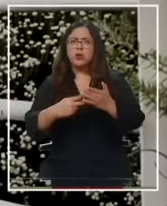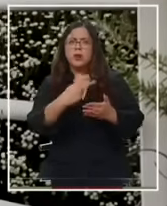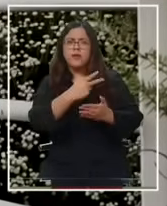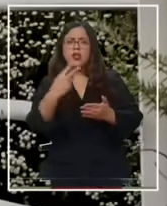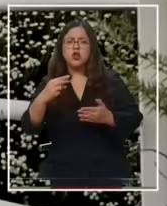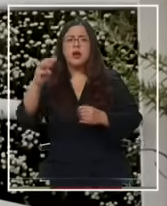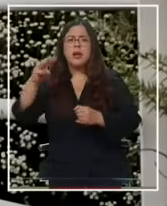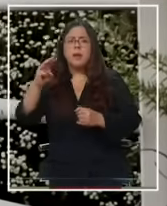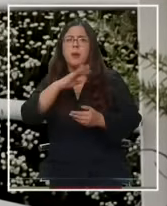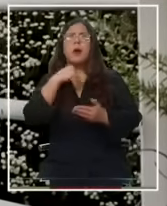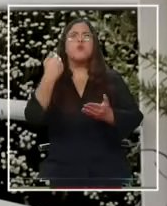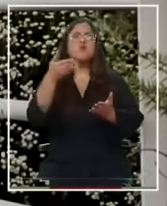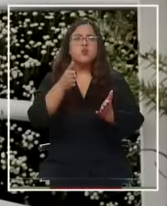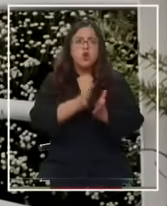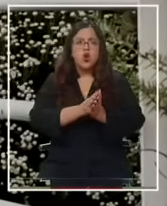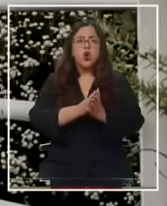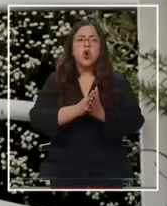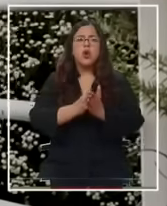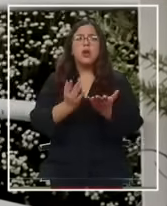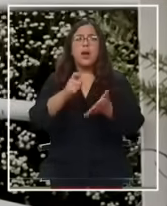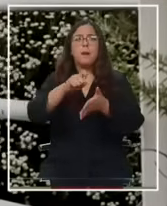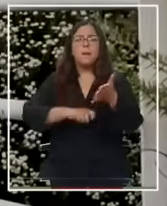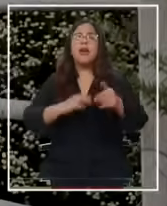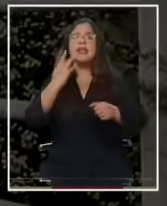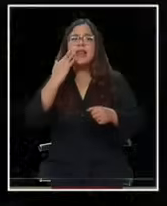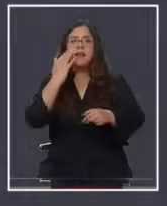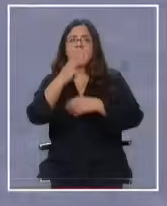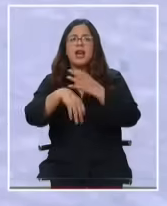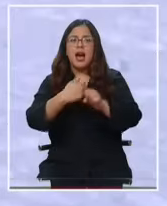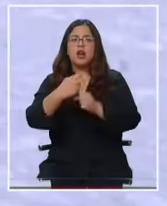y la mamá fallece en abril del 2022.